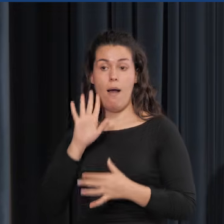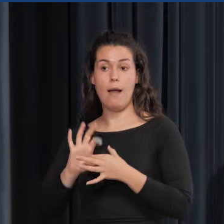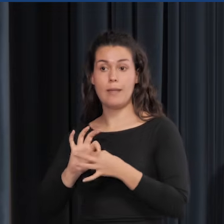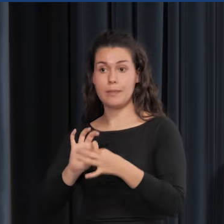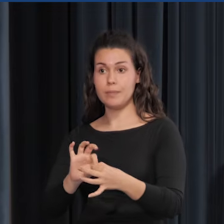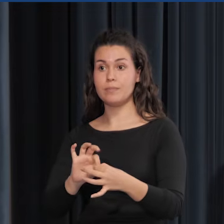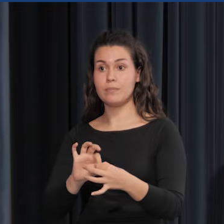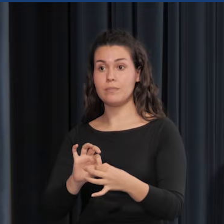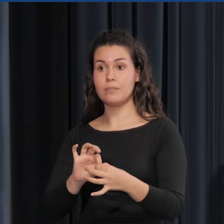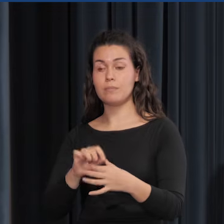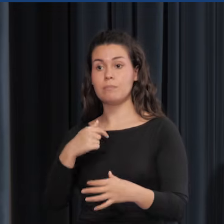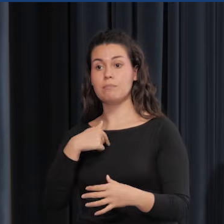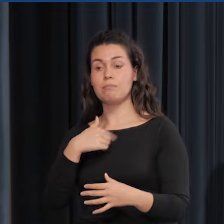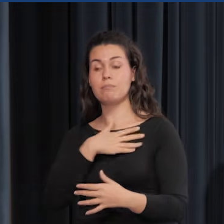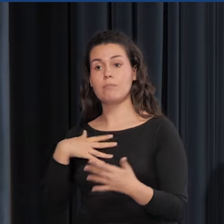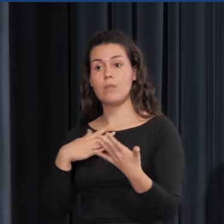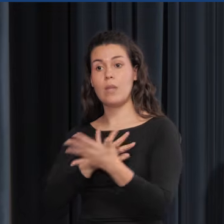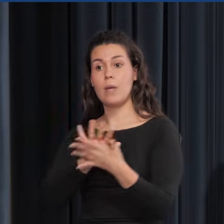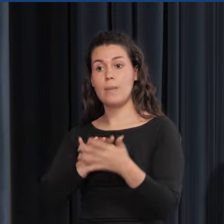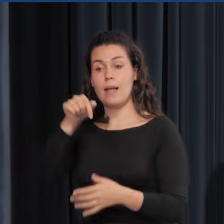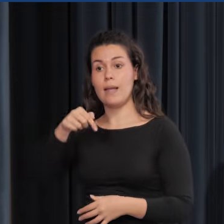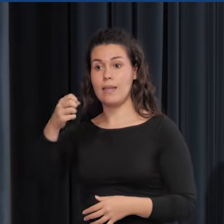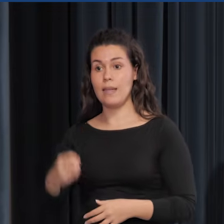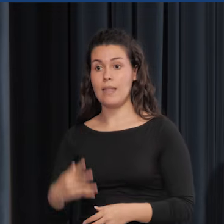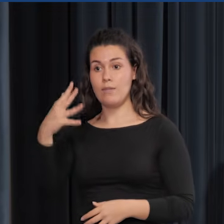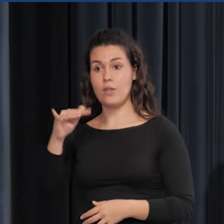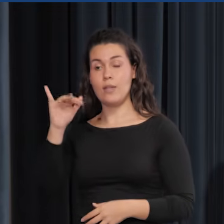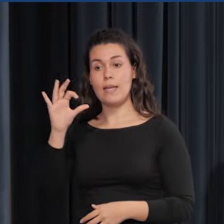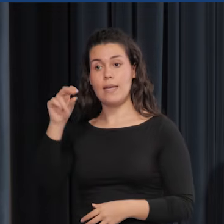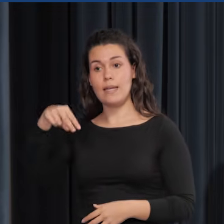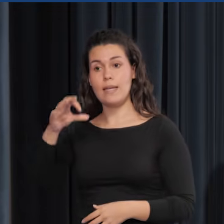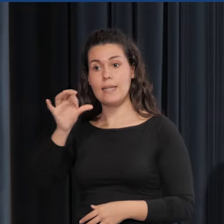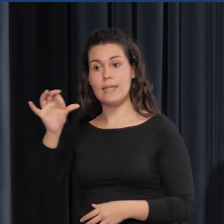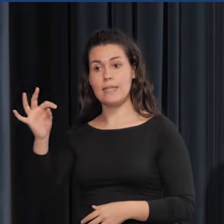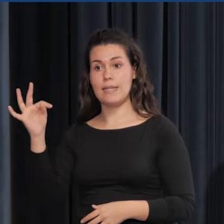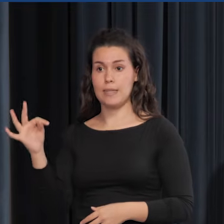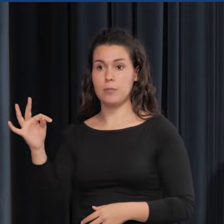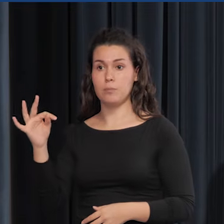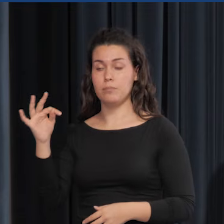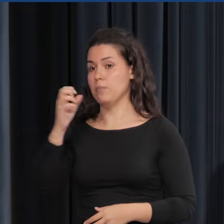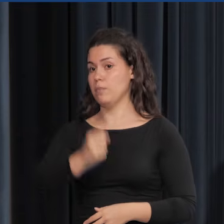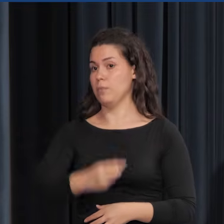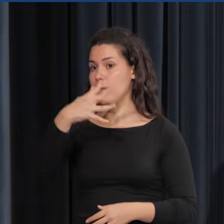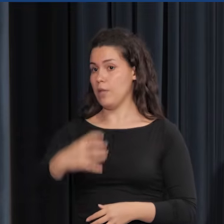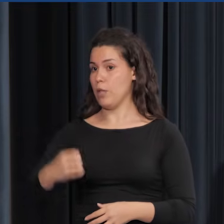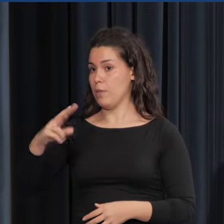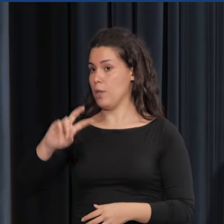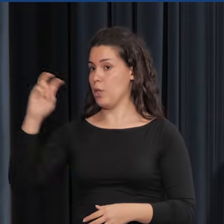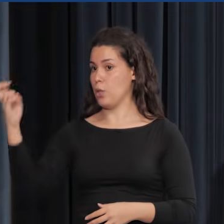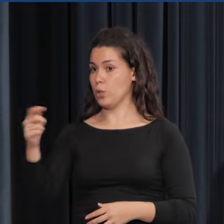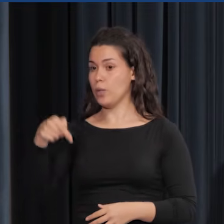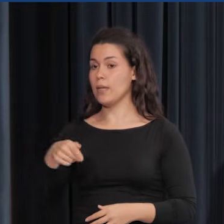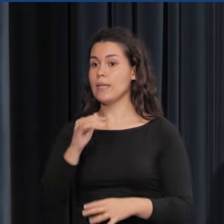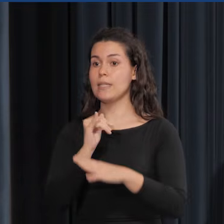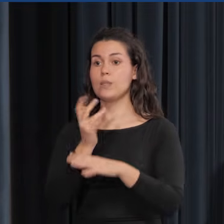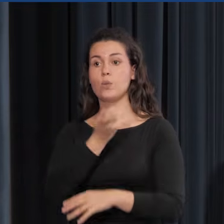les quería decir que aquí en este edificio, en el instituto y en el resto de edificios del Instituto Nacional, en